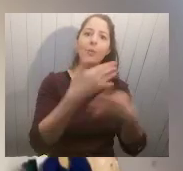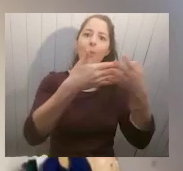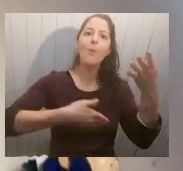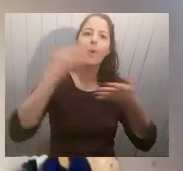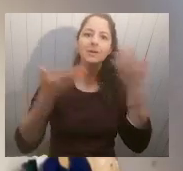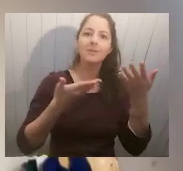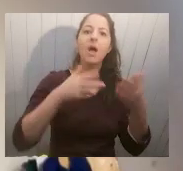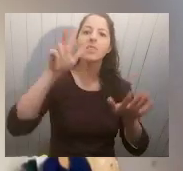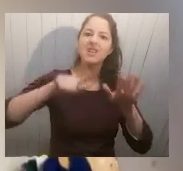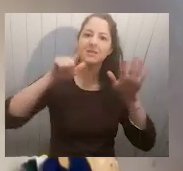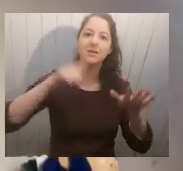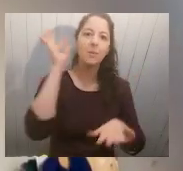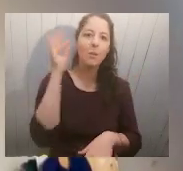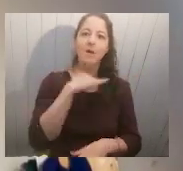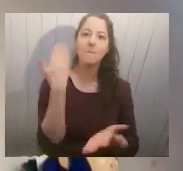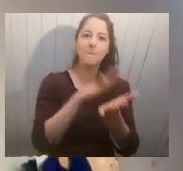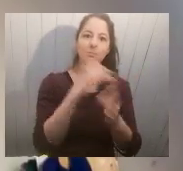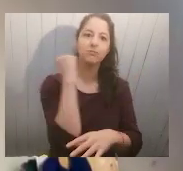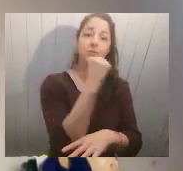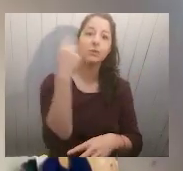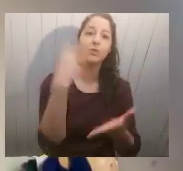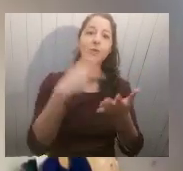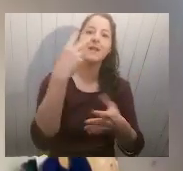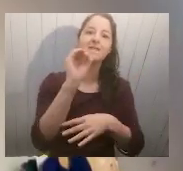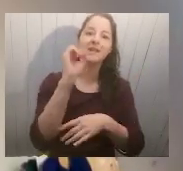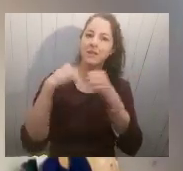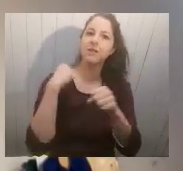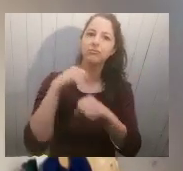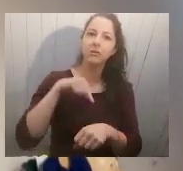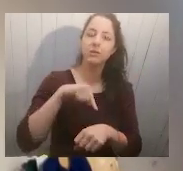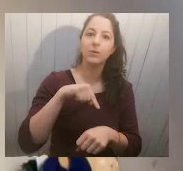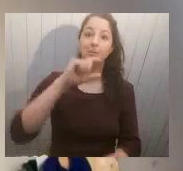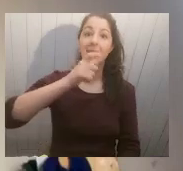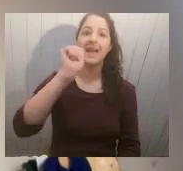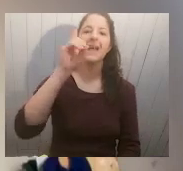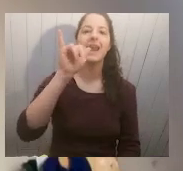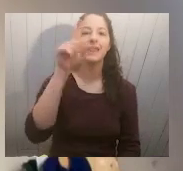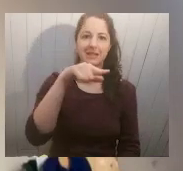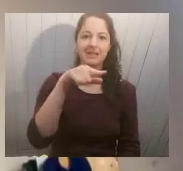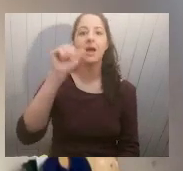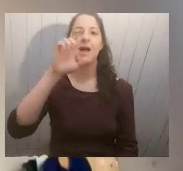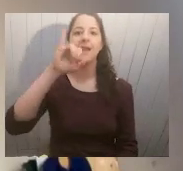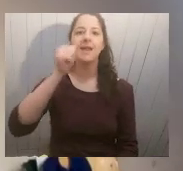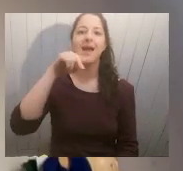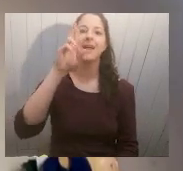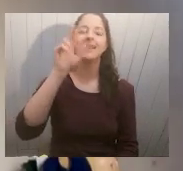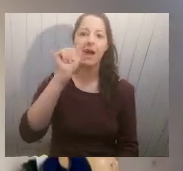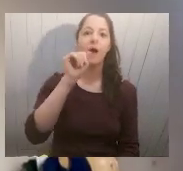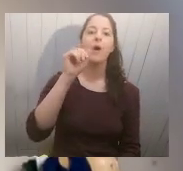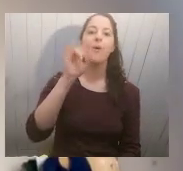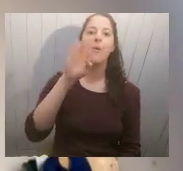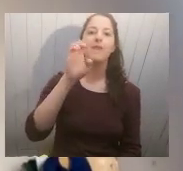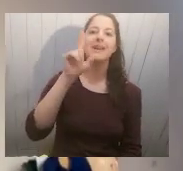del 2020. Gladys Gallegos, Alejandra Castro, Uberlinda Leiva, Karen Ramírez,